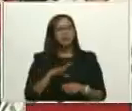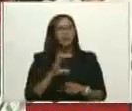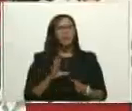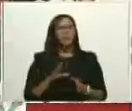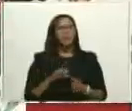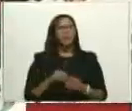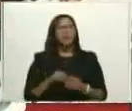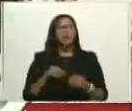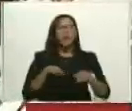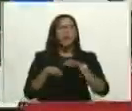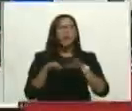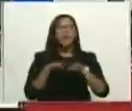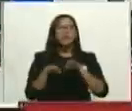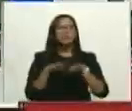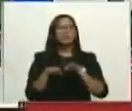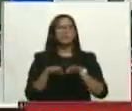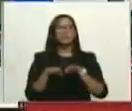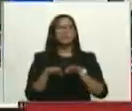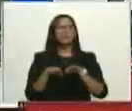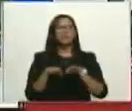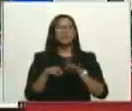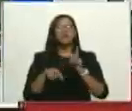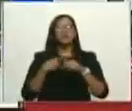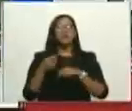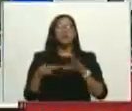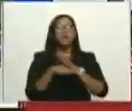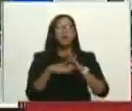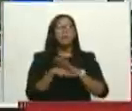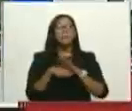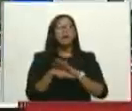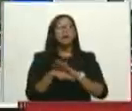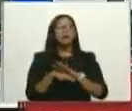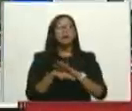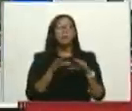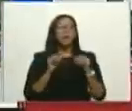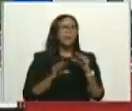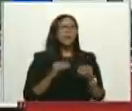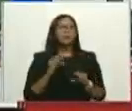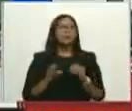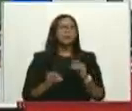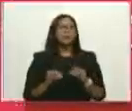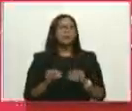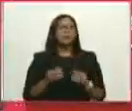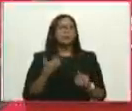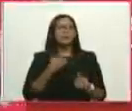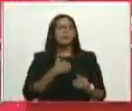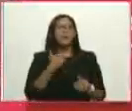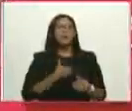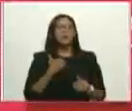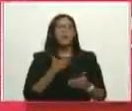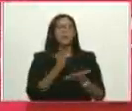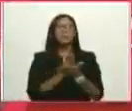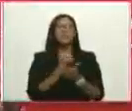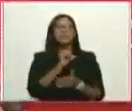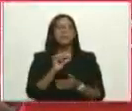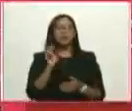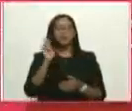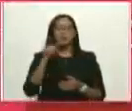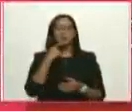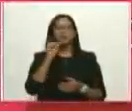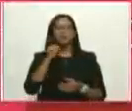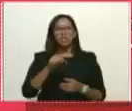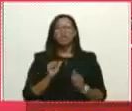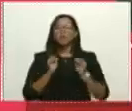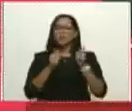Después tuvimos los jueves, después los martes, hasta que conversando, mira, vamos a poner el miércoles, que está en mitad de semana, y usted dijo sí, comenzamos el miércoles